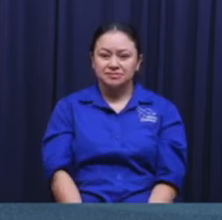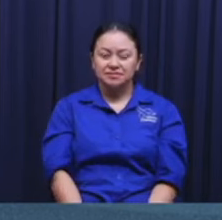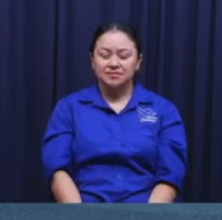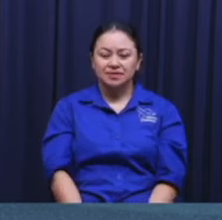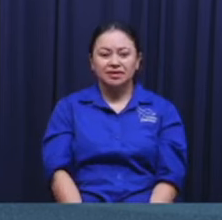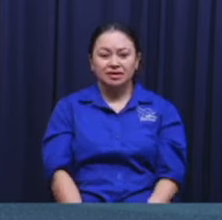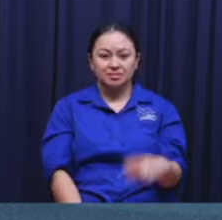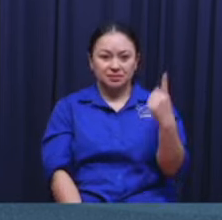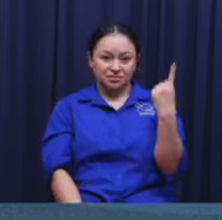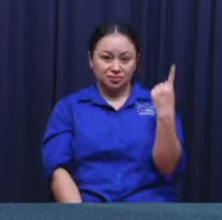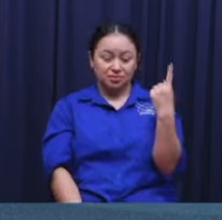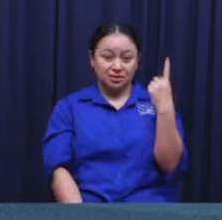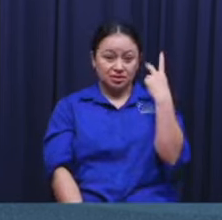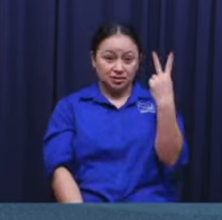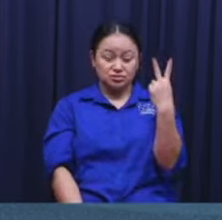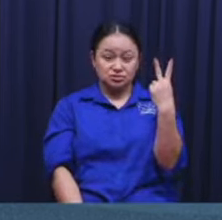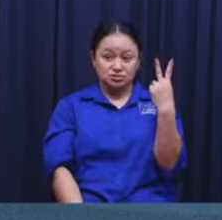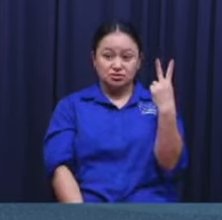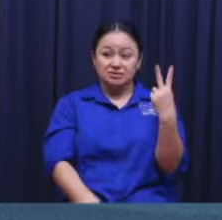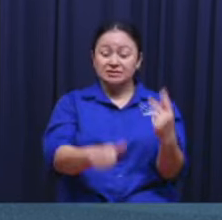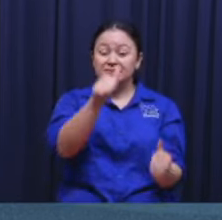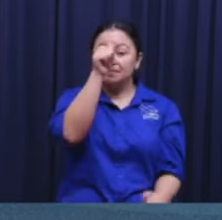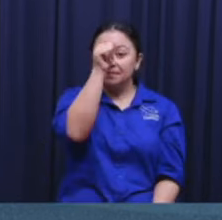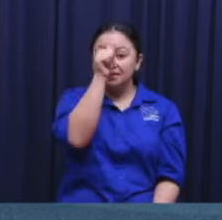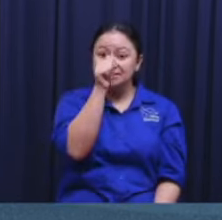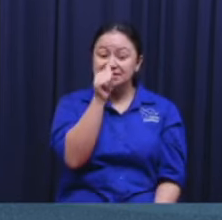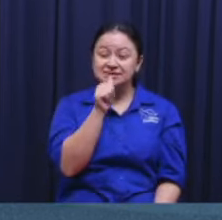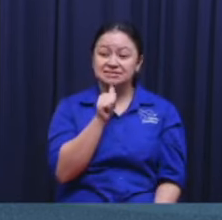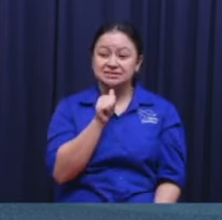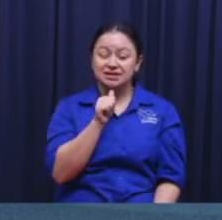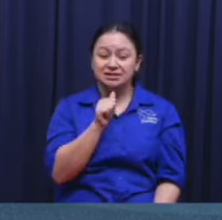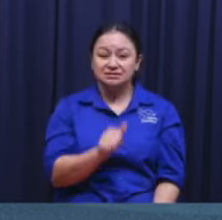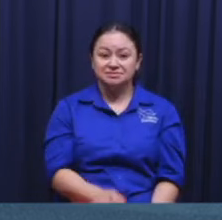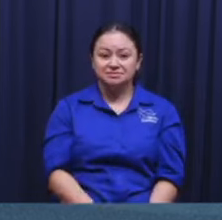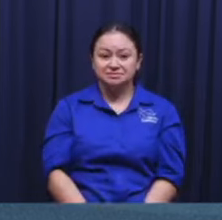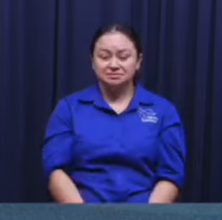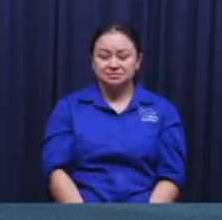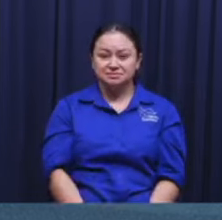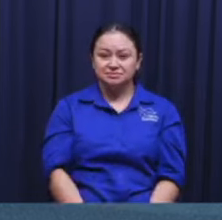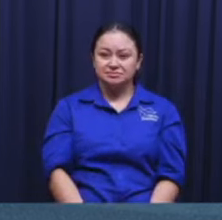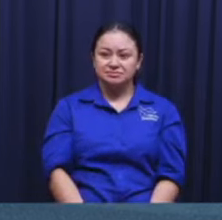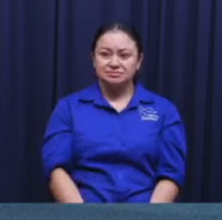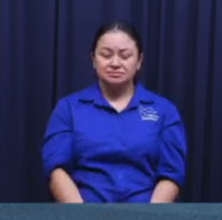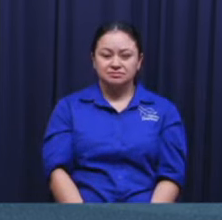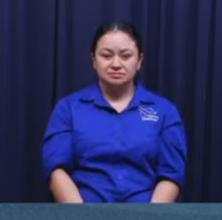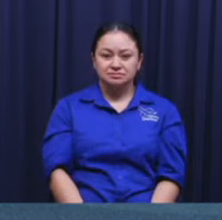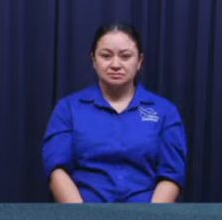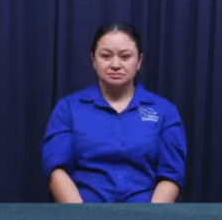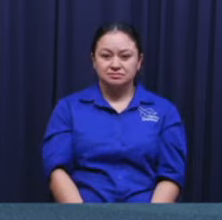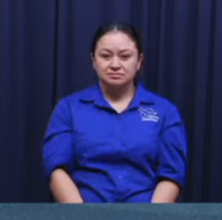Paciencia, como fue traducido acá en esta versión textual.